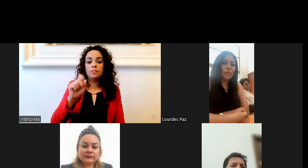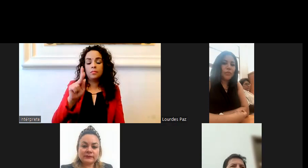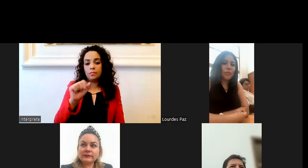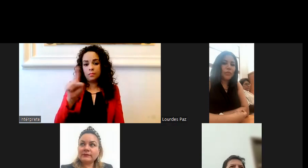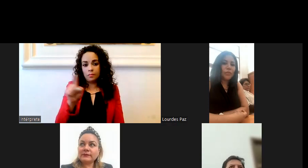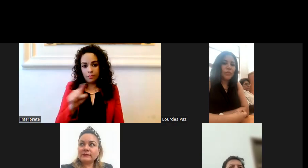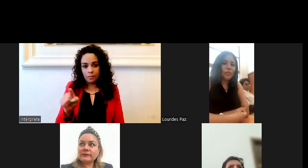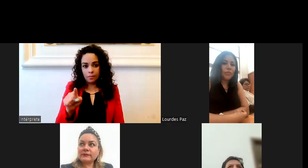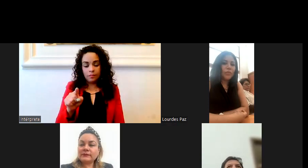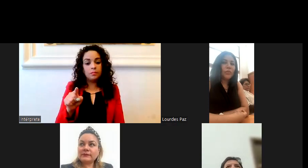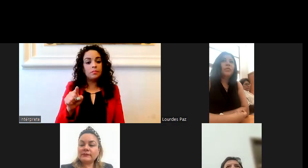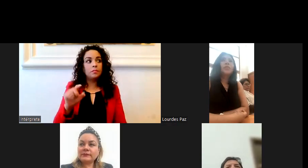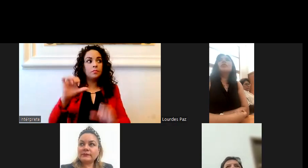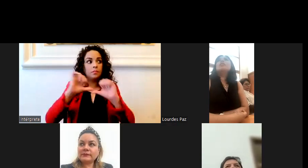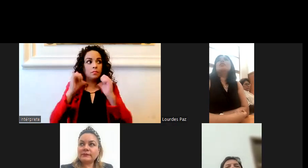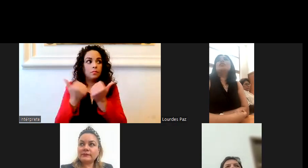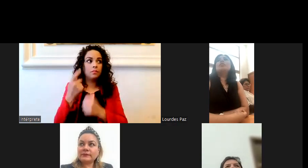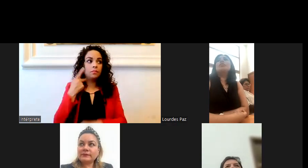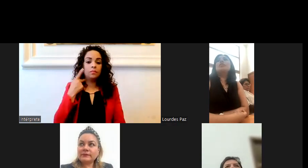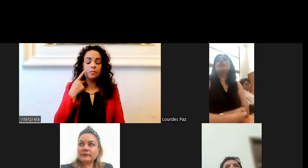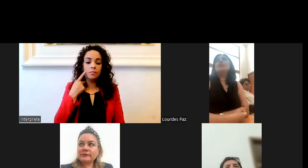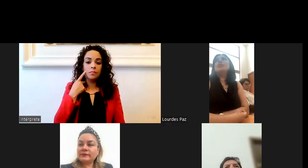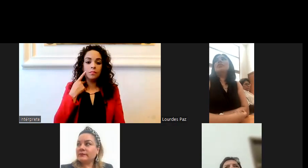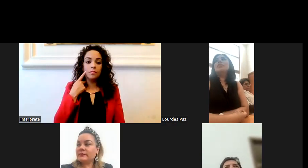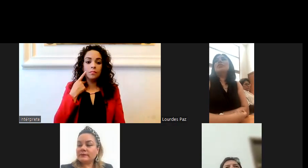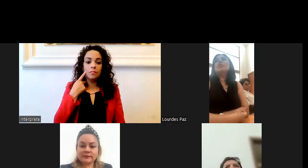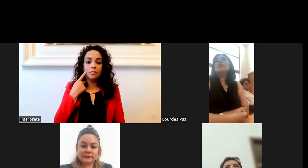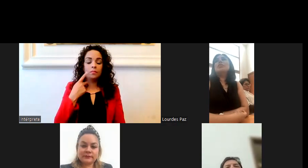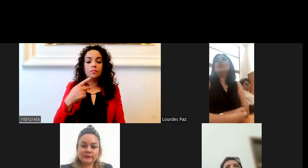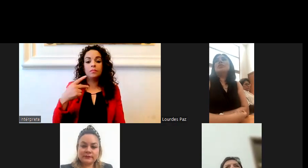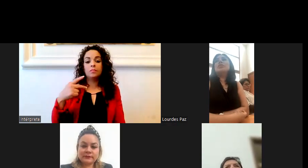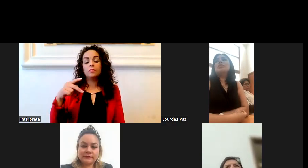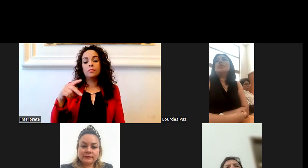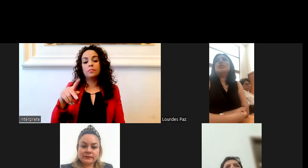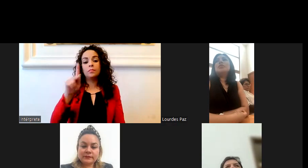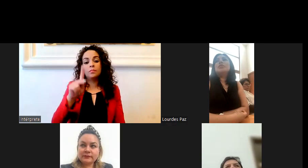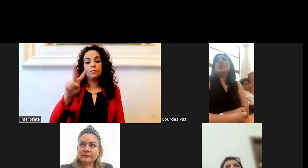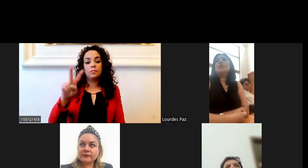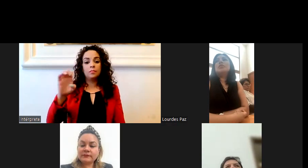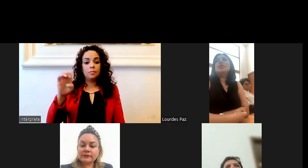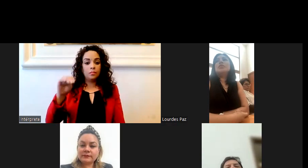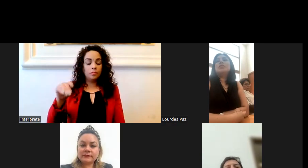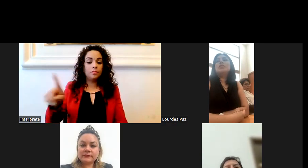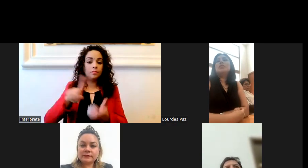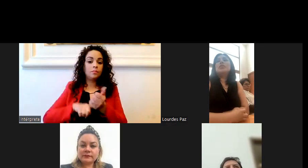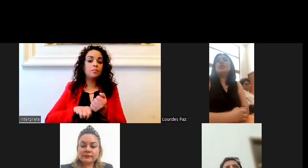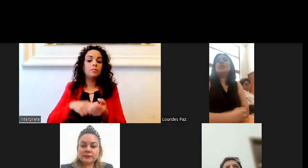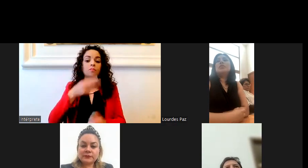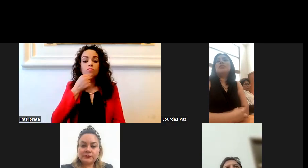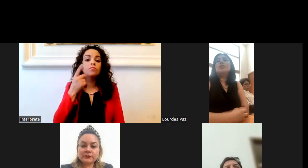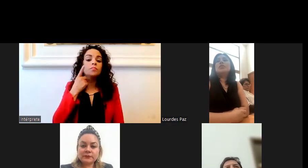De la Asociación Parlamentaria Verde Juntos por la Ciudad, el diputado vicecoordinador José Martín